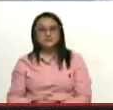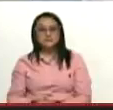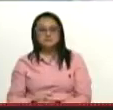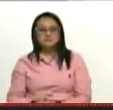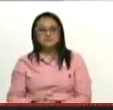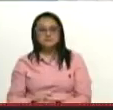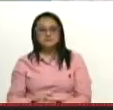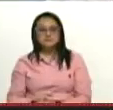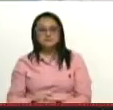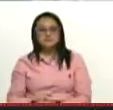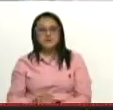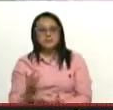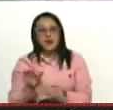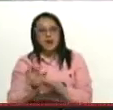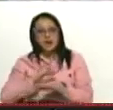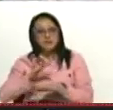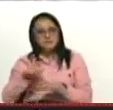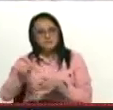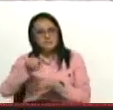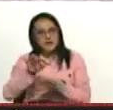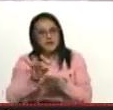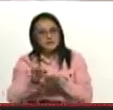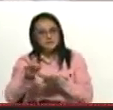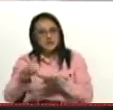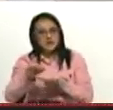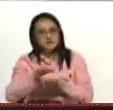para las Islas